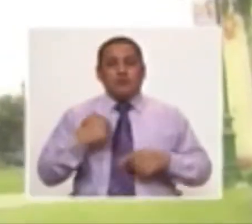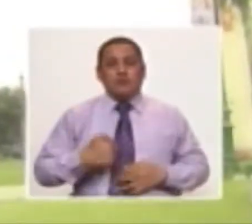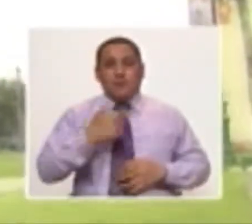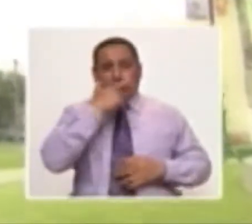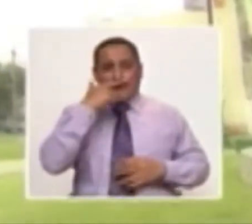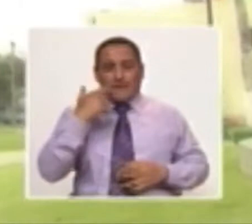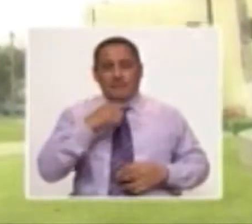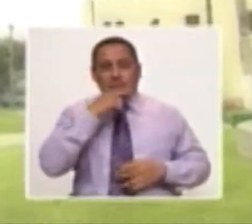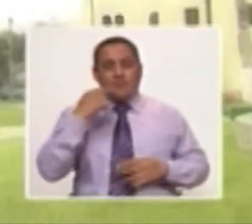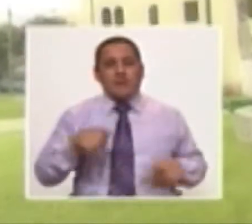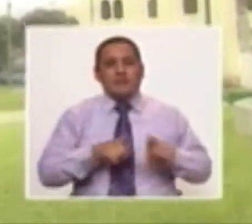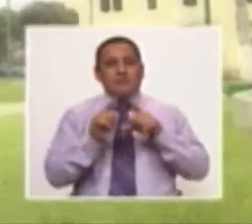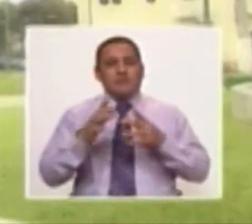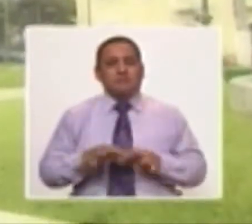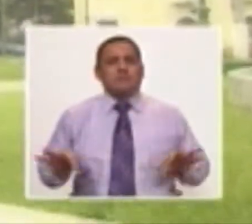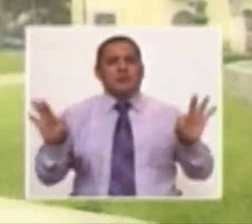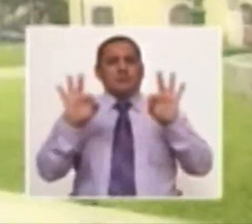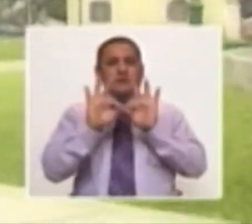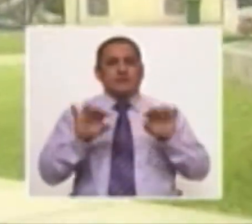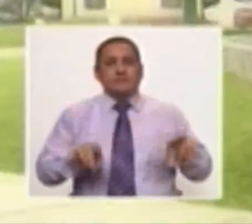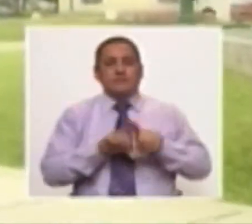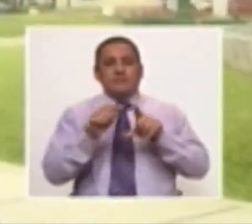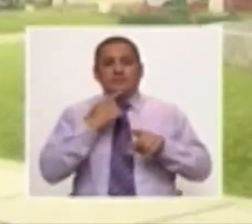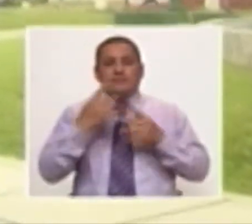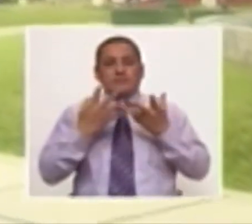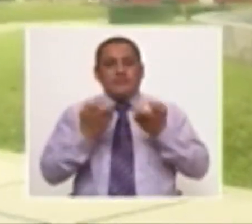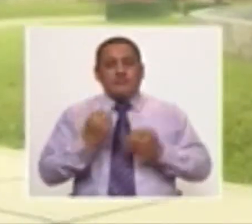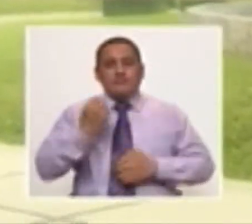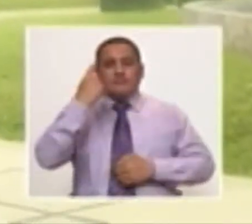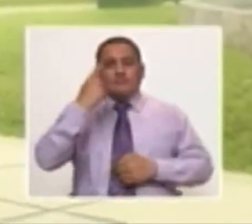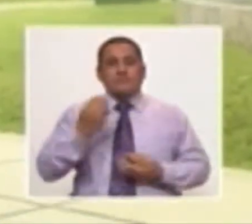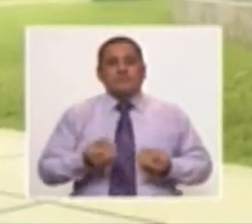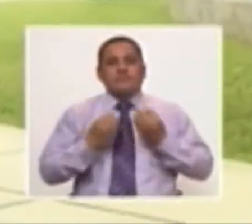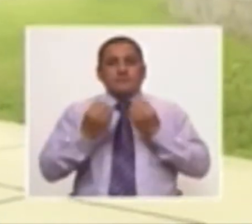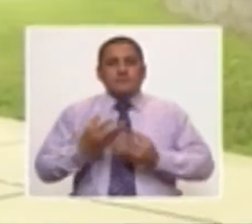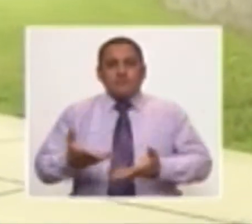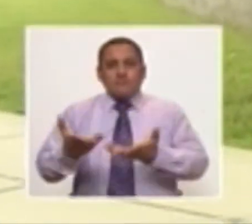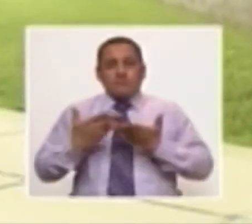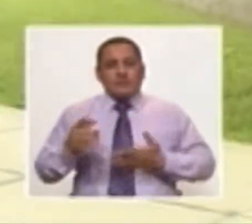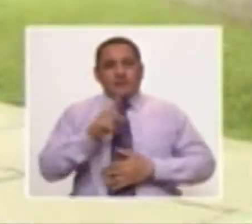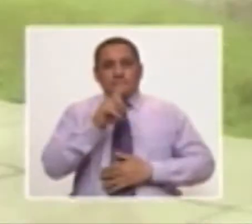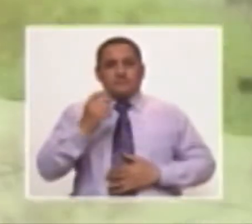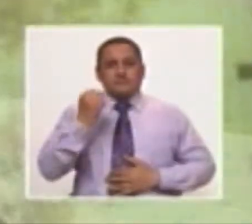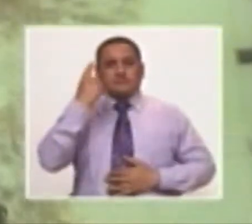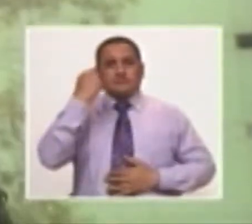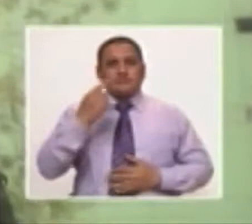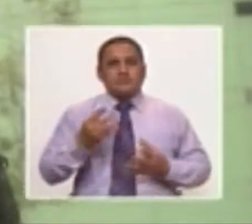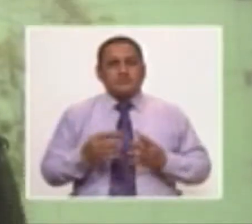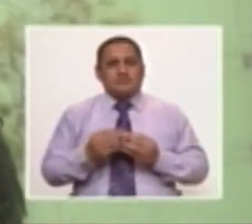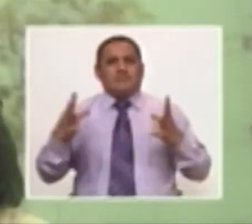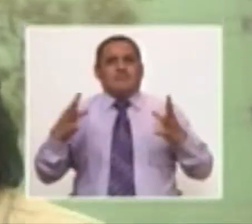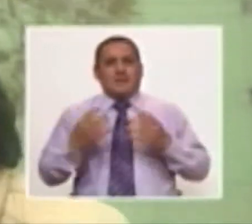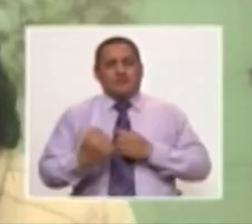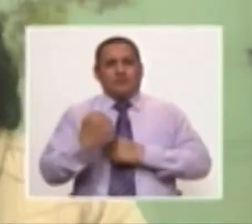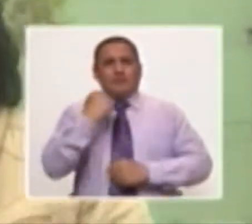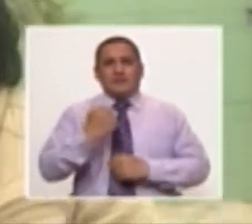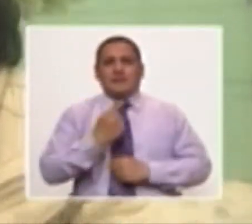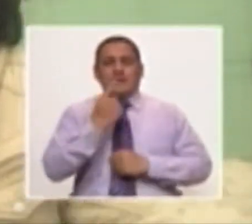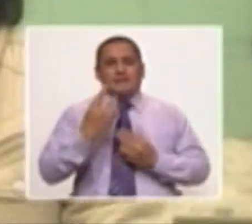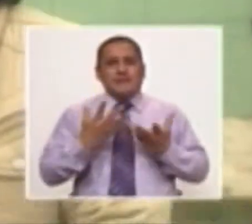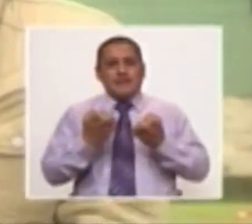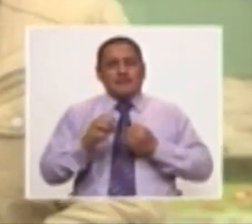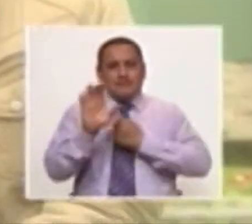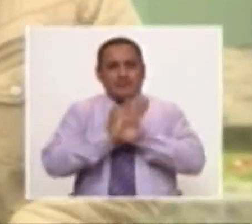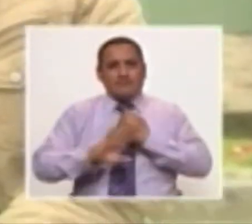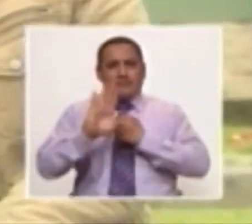sonar imposible, pero más imposible aún es tratar de comprender lo que no se entiende. Más imposible aún es